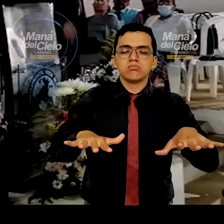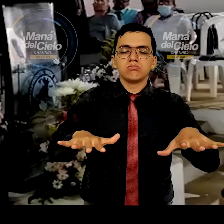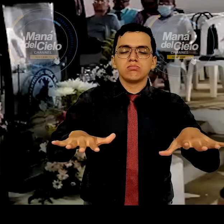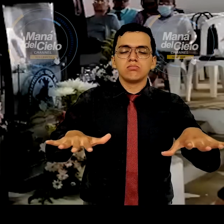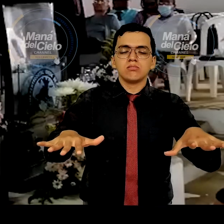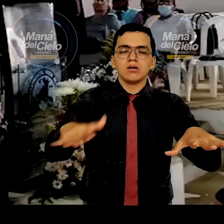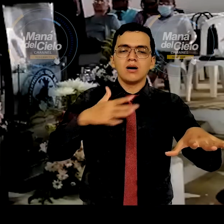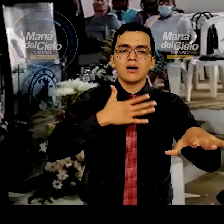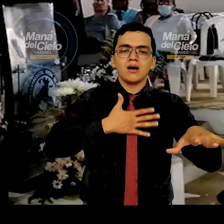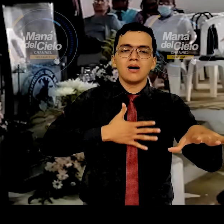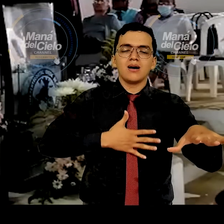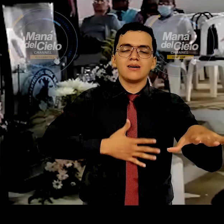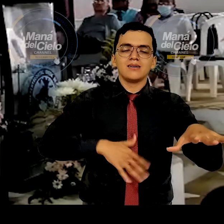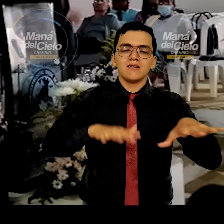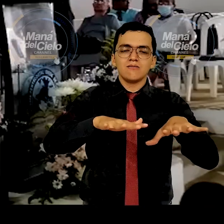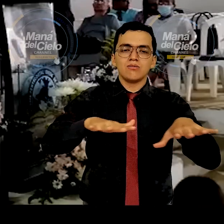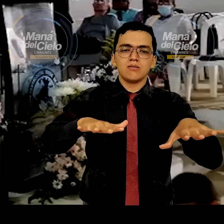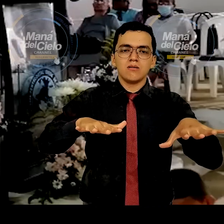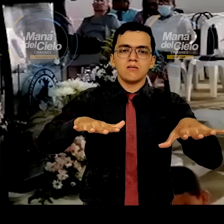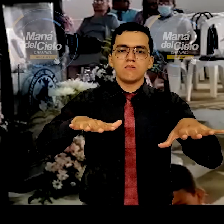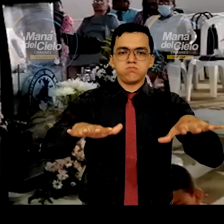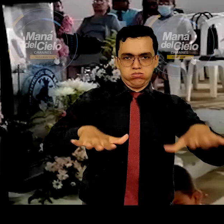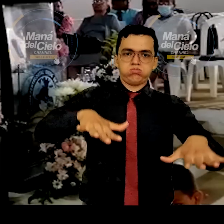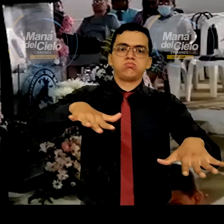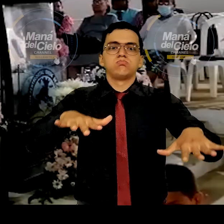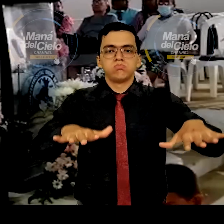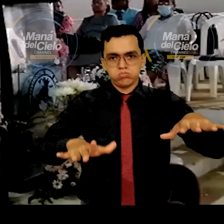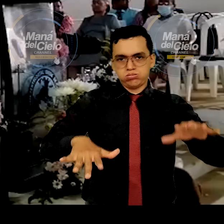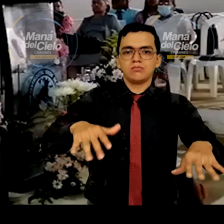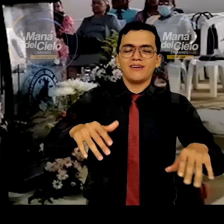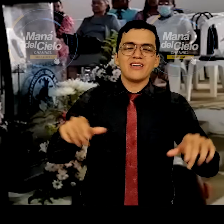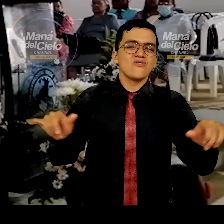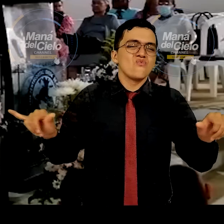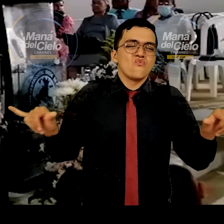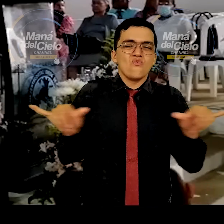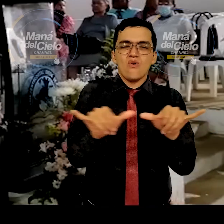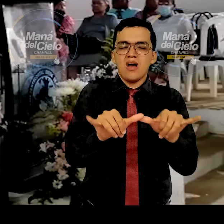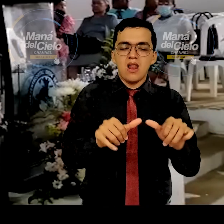sacudida. No se turbe vuestro corazón.